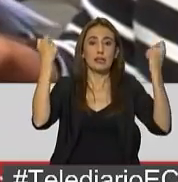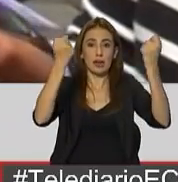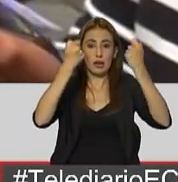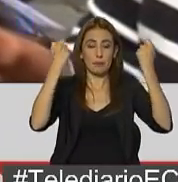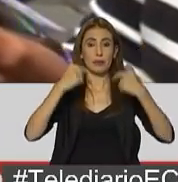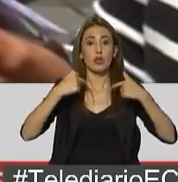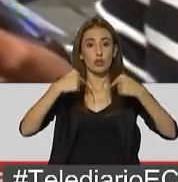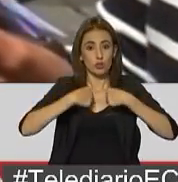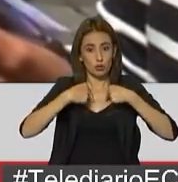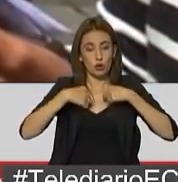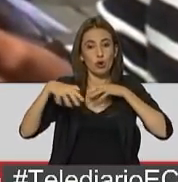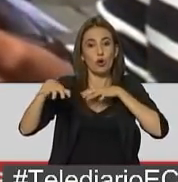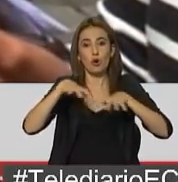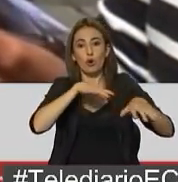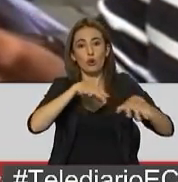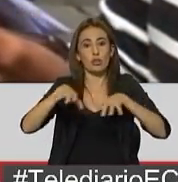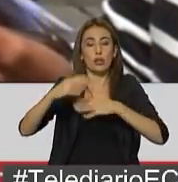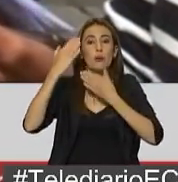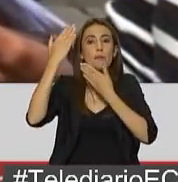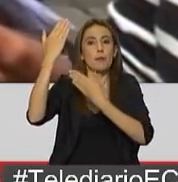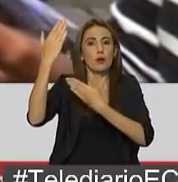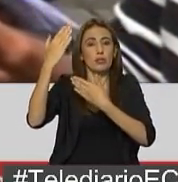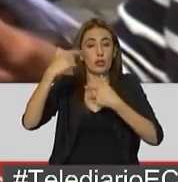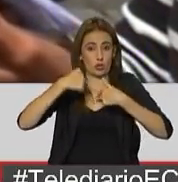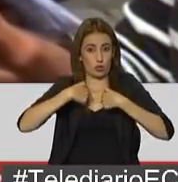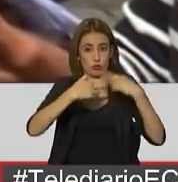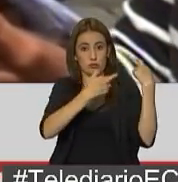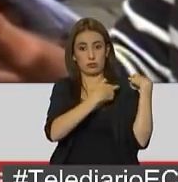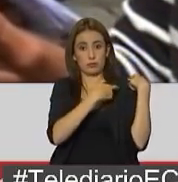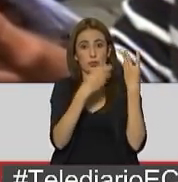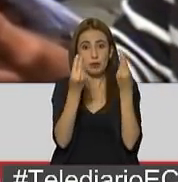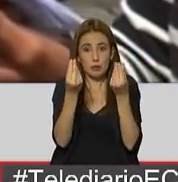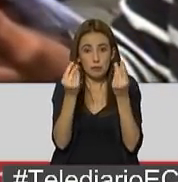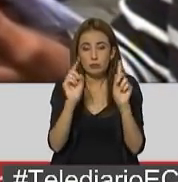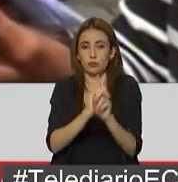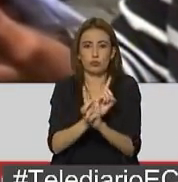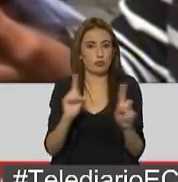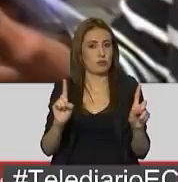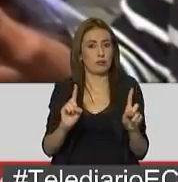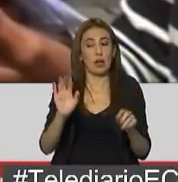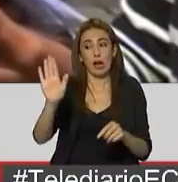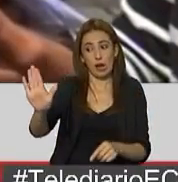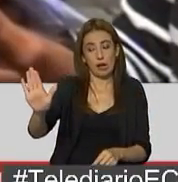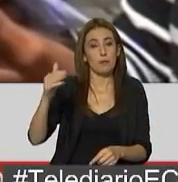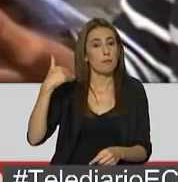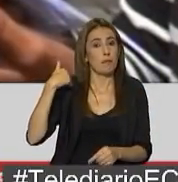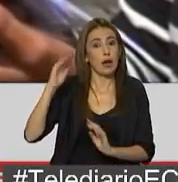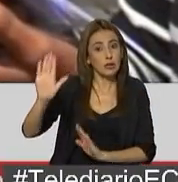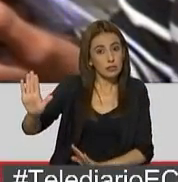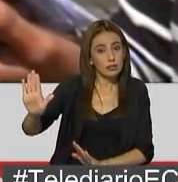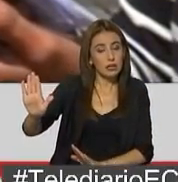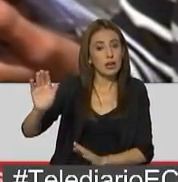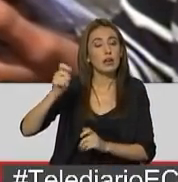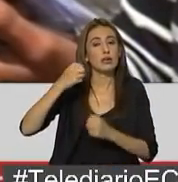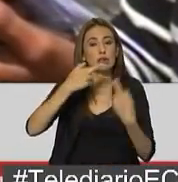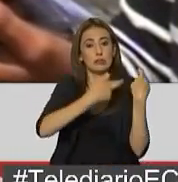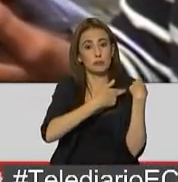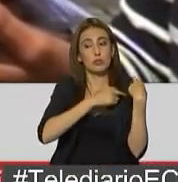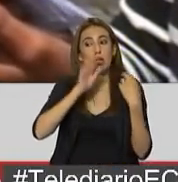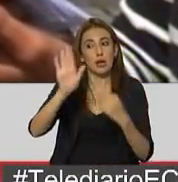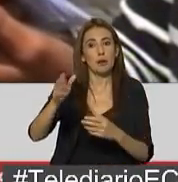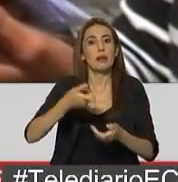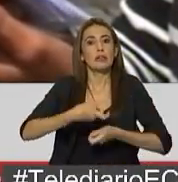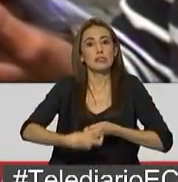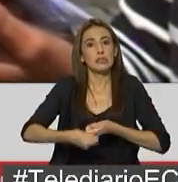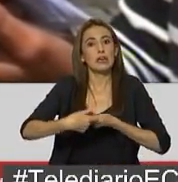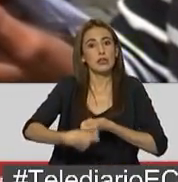político de la campaña. Yo no manejaba recursos, existía su propio tesorero, el tesorero hizo su propia contabilidad